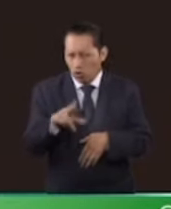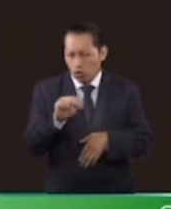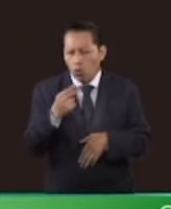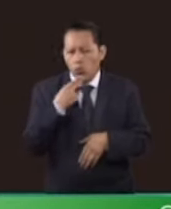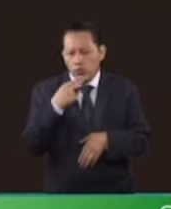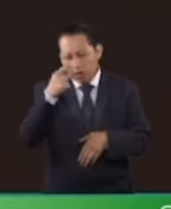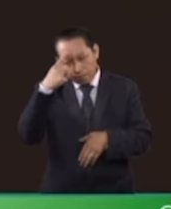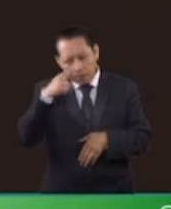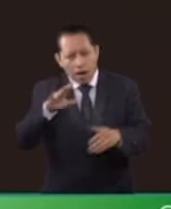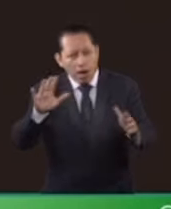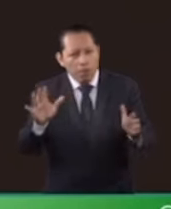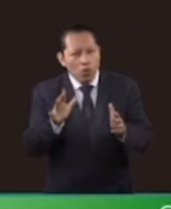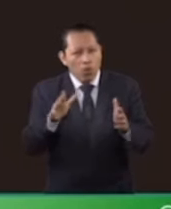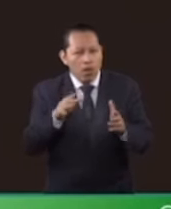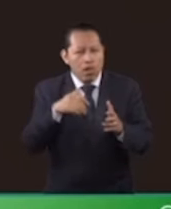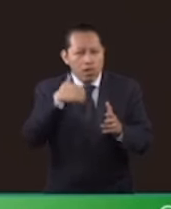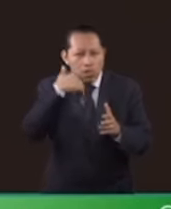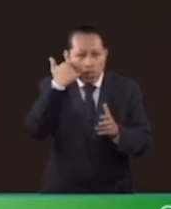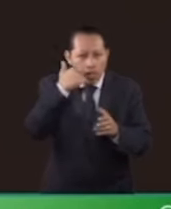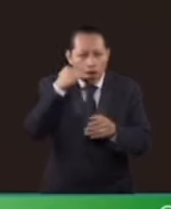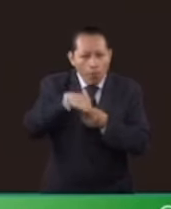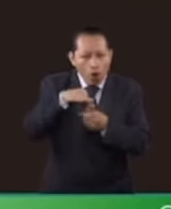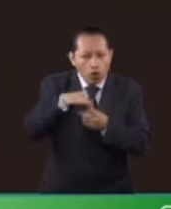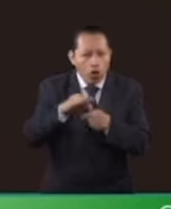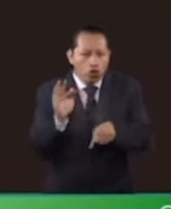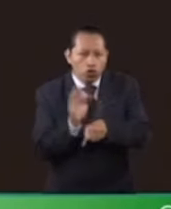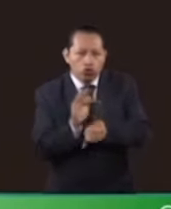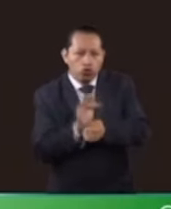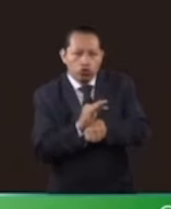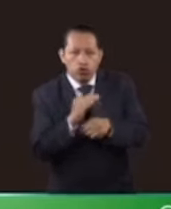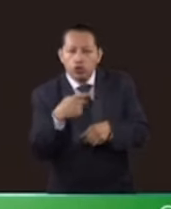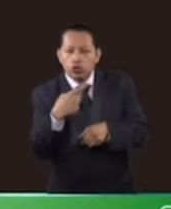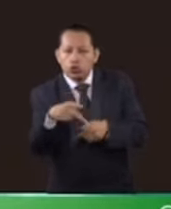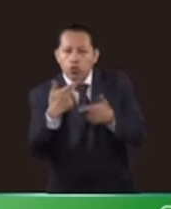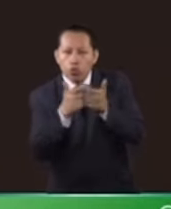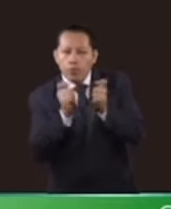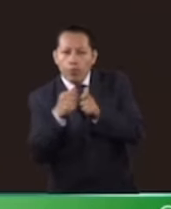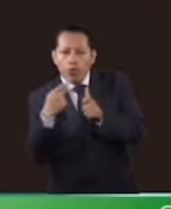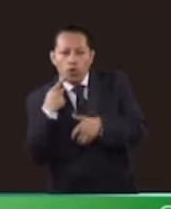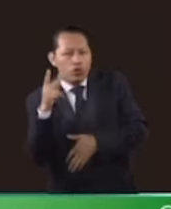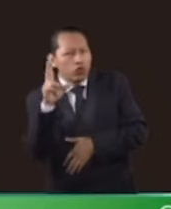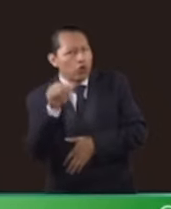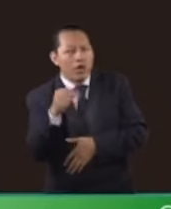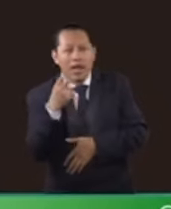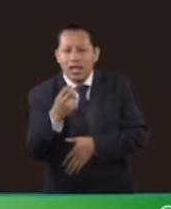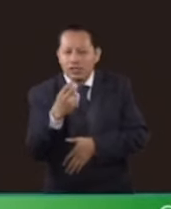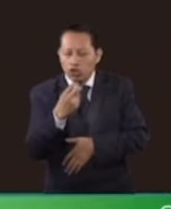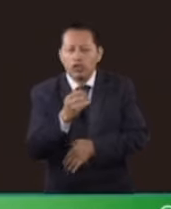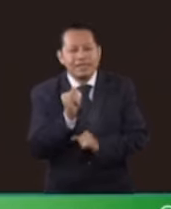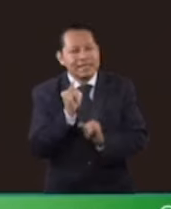el voto en favor de su partido porque eso eso Es